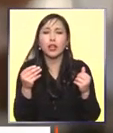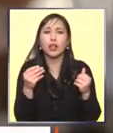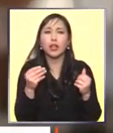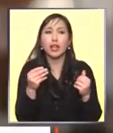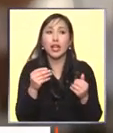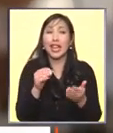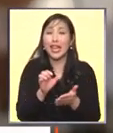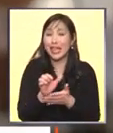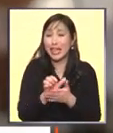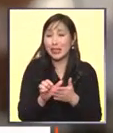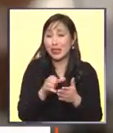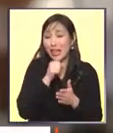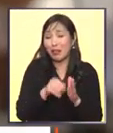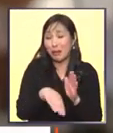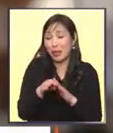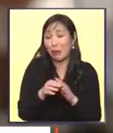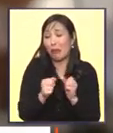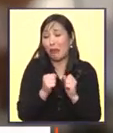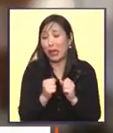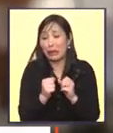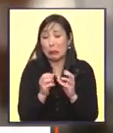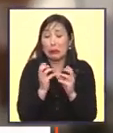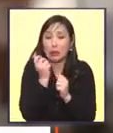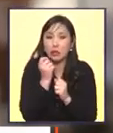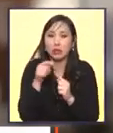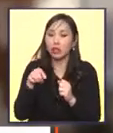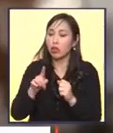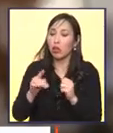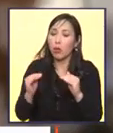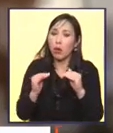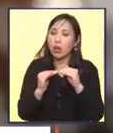suele ser un poco fuerte, un poco ácido, y este es neutro, equilibrado.